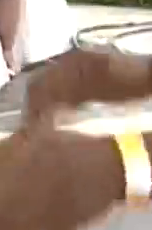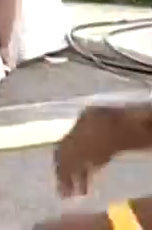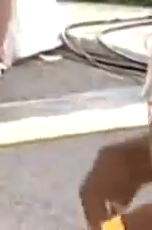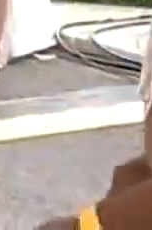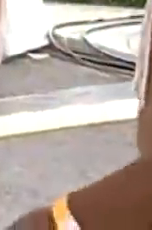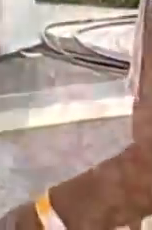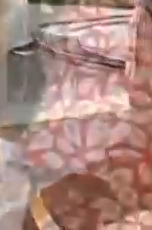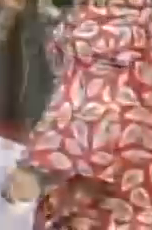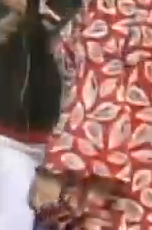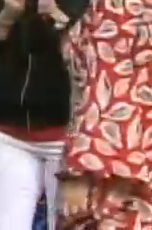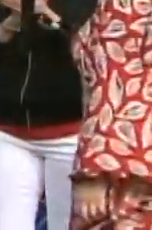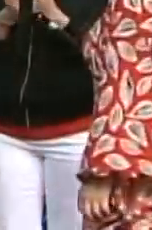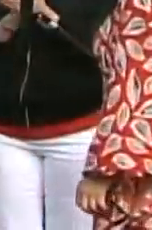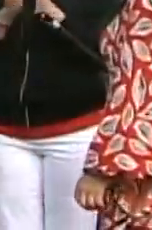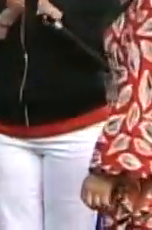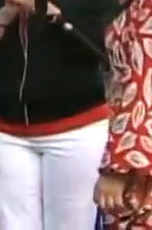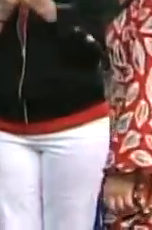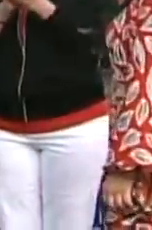indígenas.